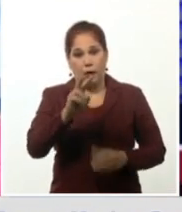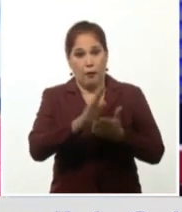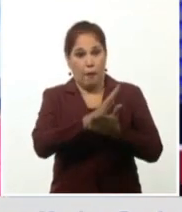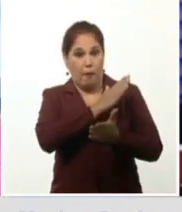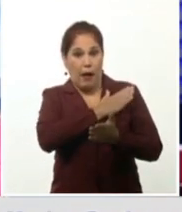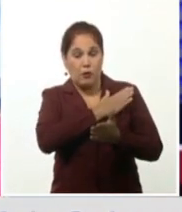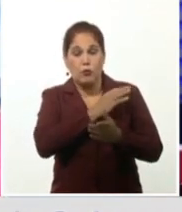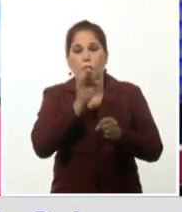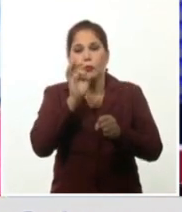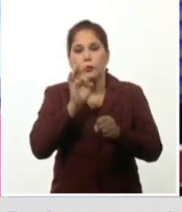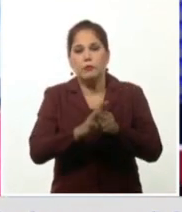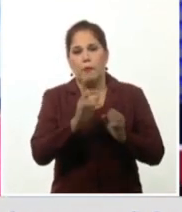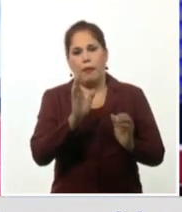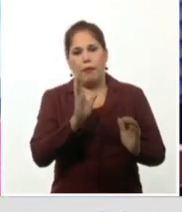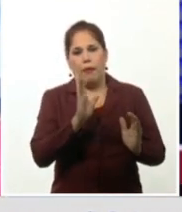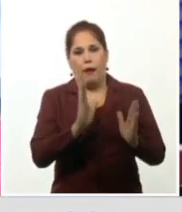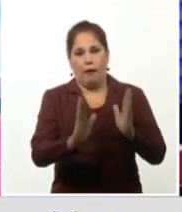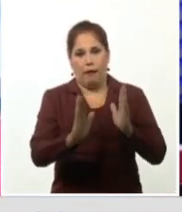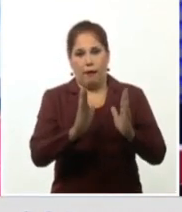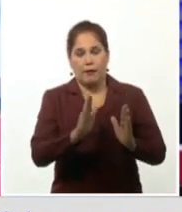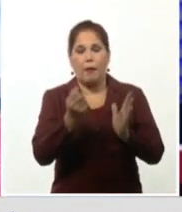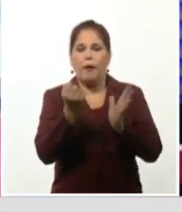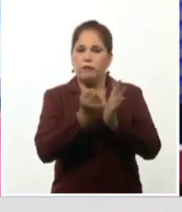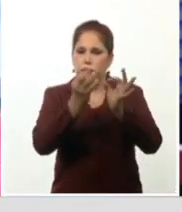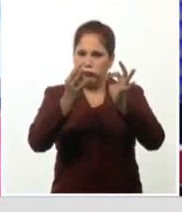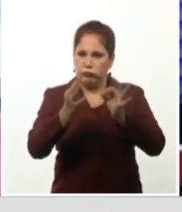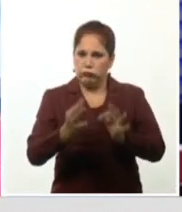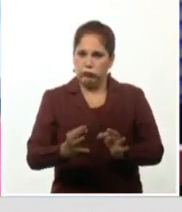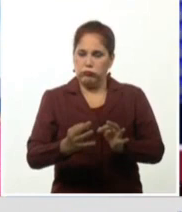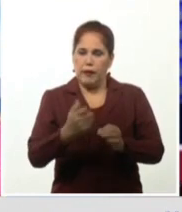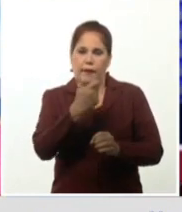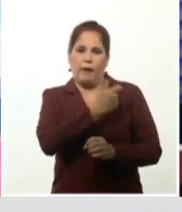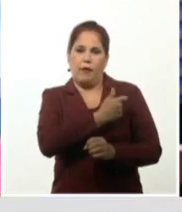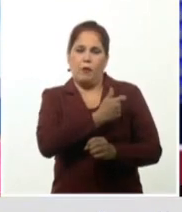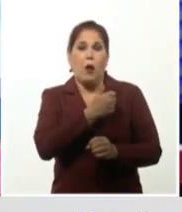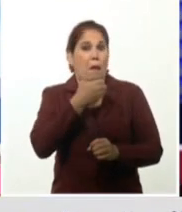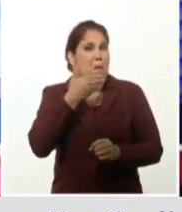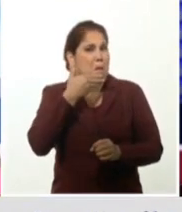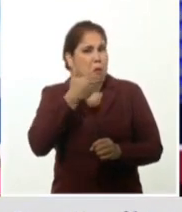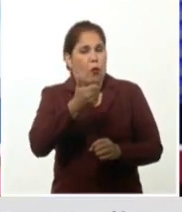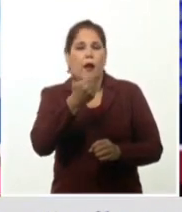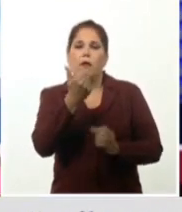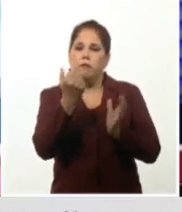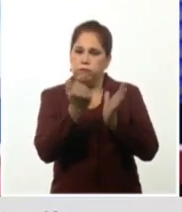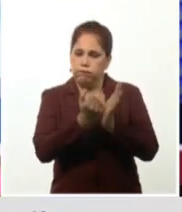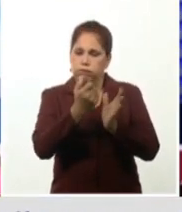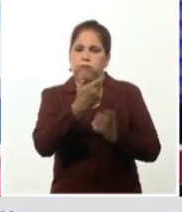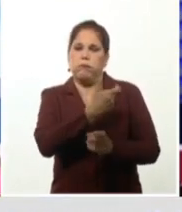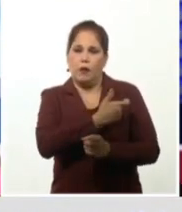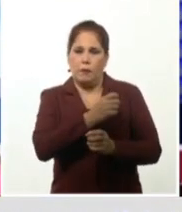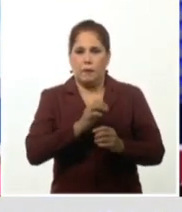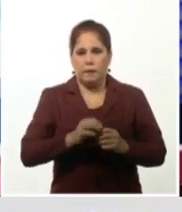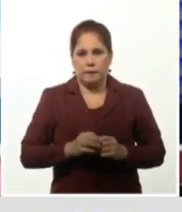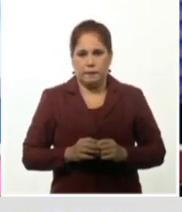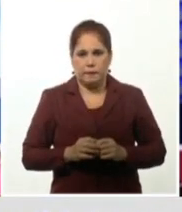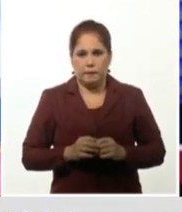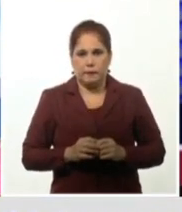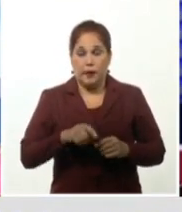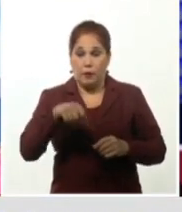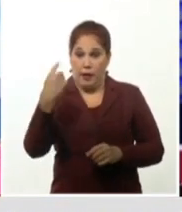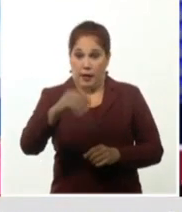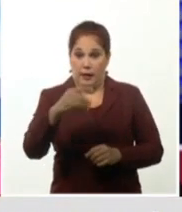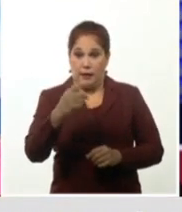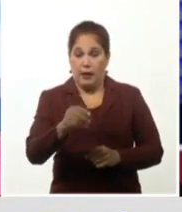comenzamos ya la etapa confirmatoria de la eficacia de este candidato vacunal en un ensayo clínico en